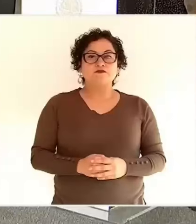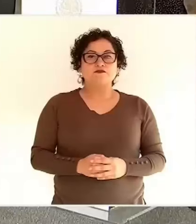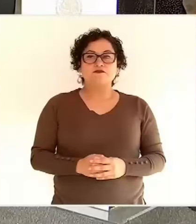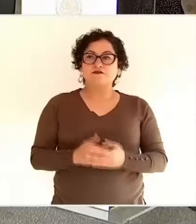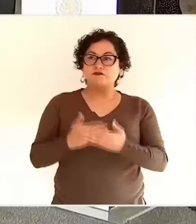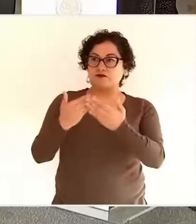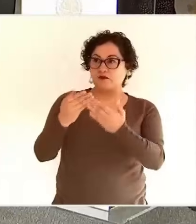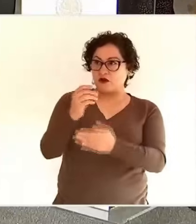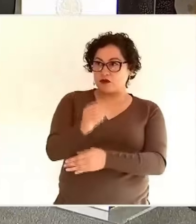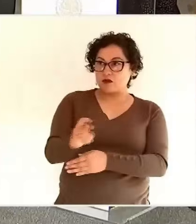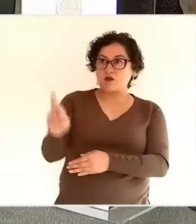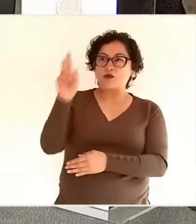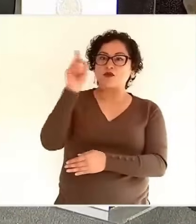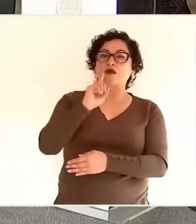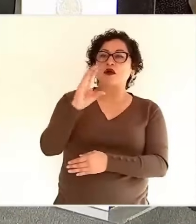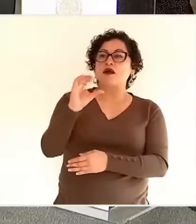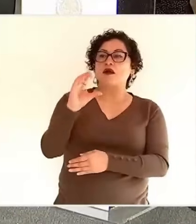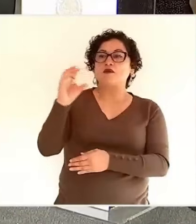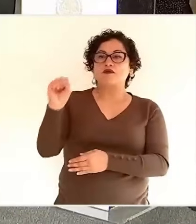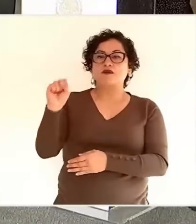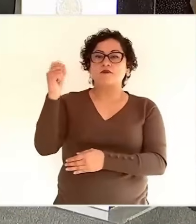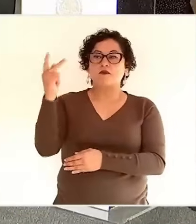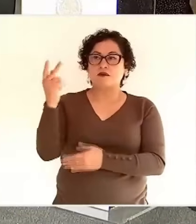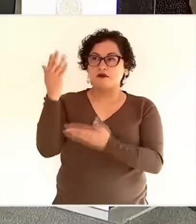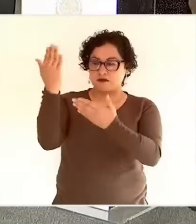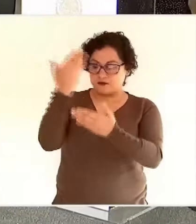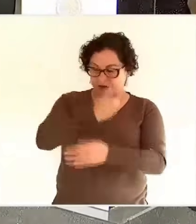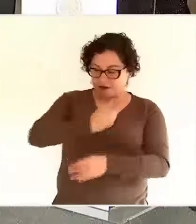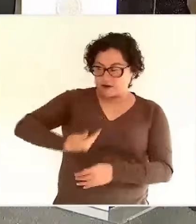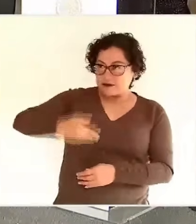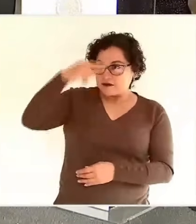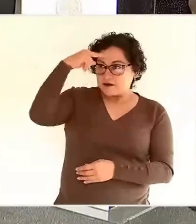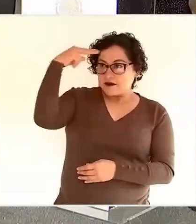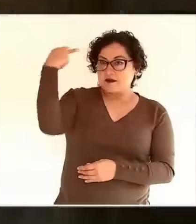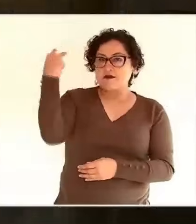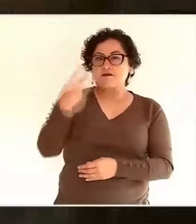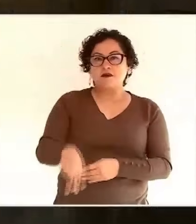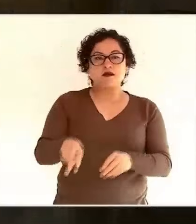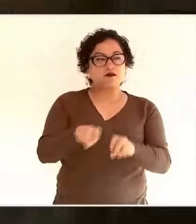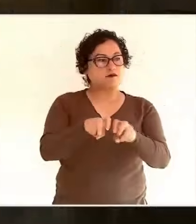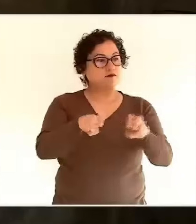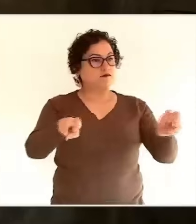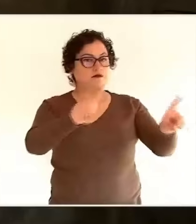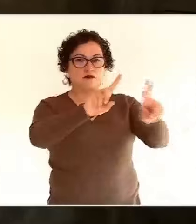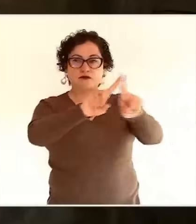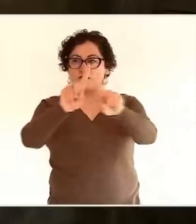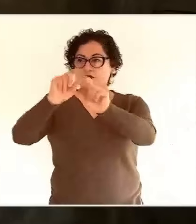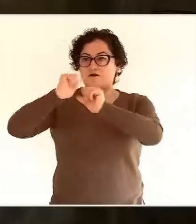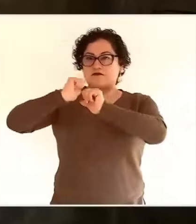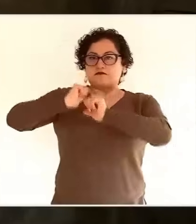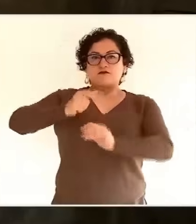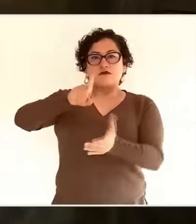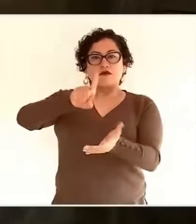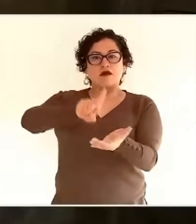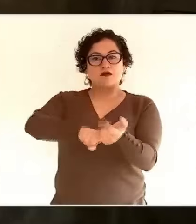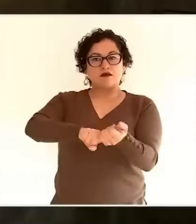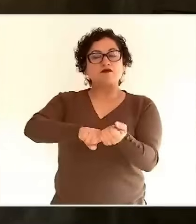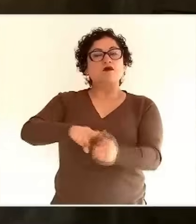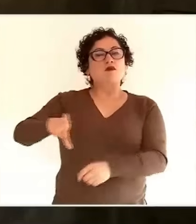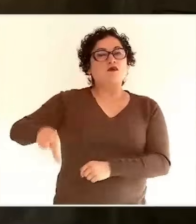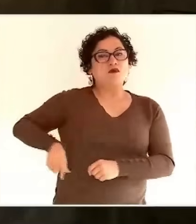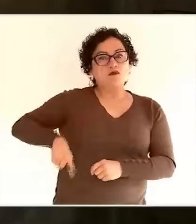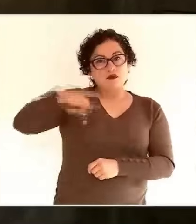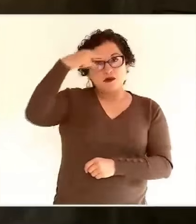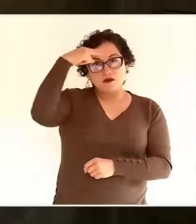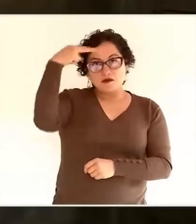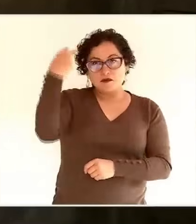Doctora Claudia Sheinbaum Pardo, Presidenta de México. Autoridades del Gobierno de México, descendientes